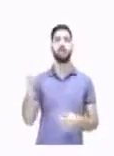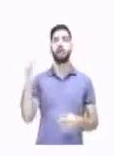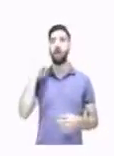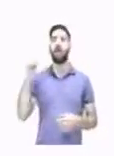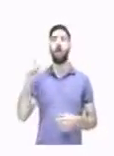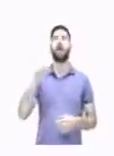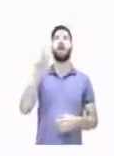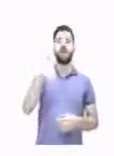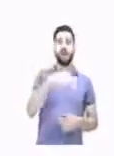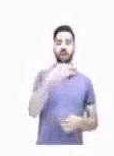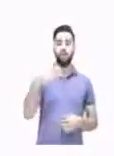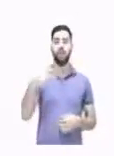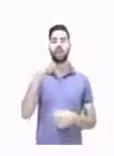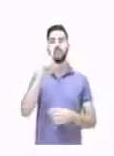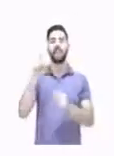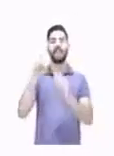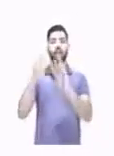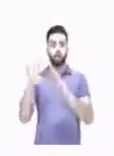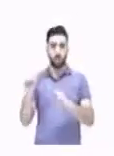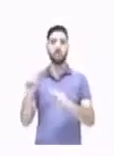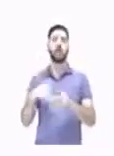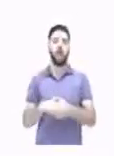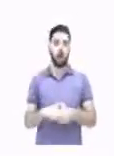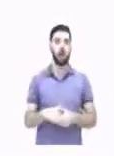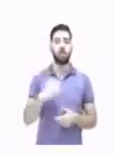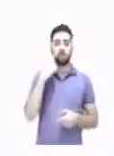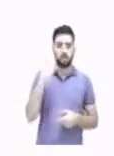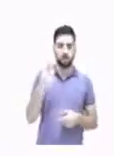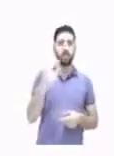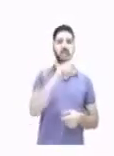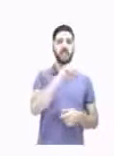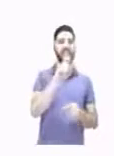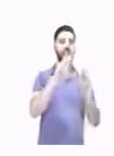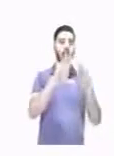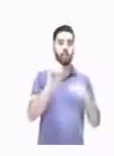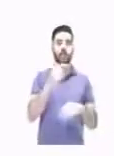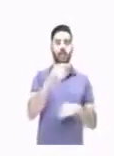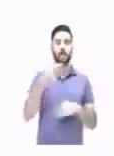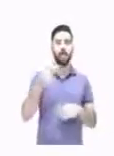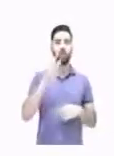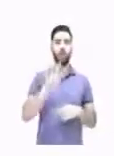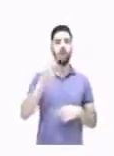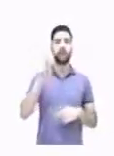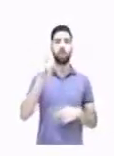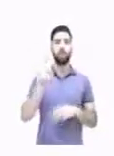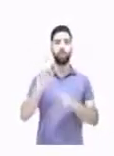Entonces al despejar me quedaría que gamma es igual a 180 menos